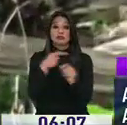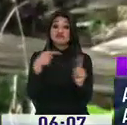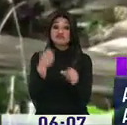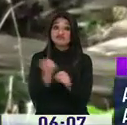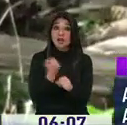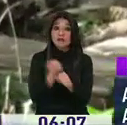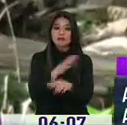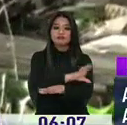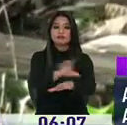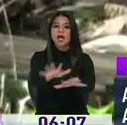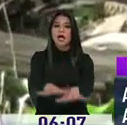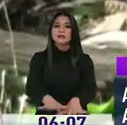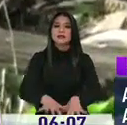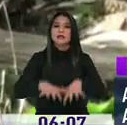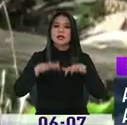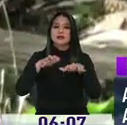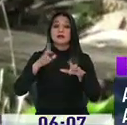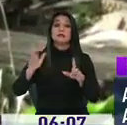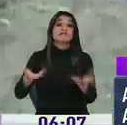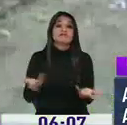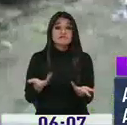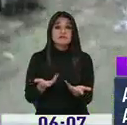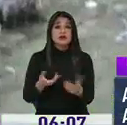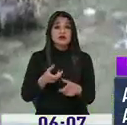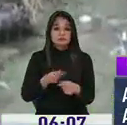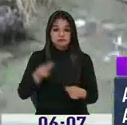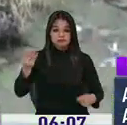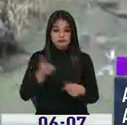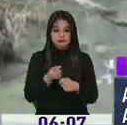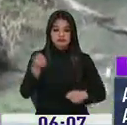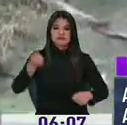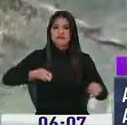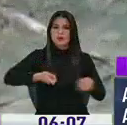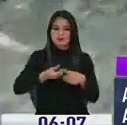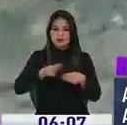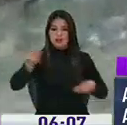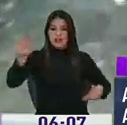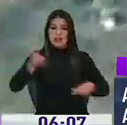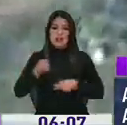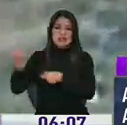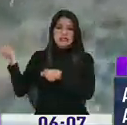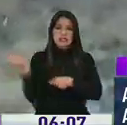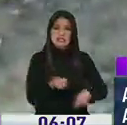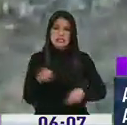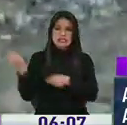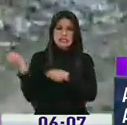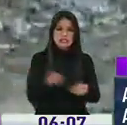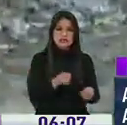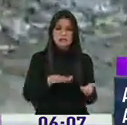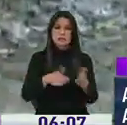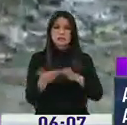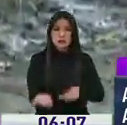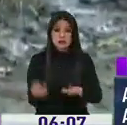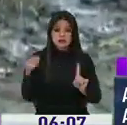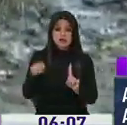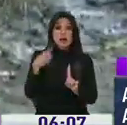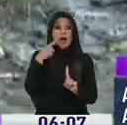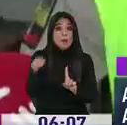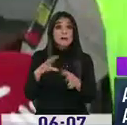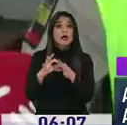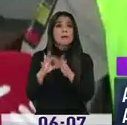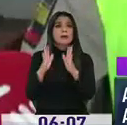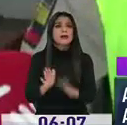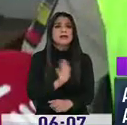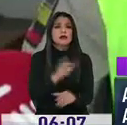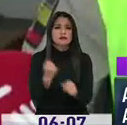esta hacienda, quien fue asesinado de una manera brutal por un compañero de labores, quien luego de cometer el ilícito se dio a la fuga. Se